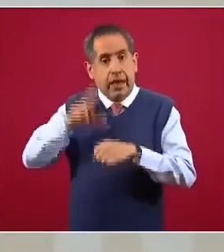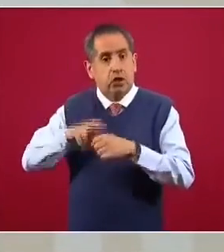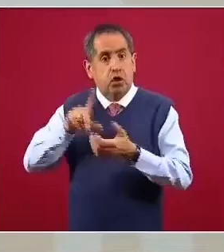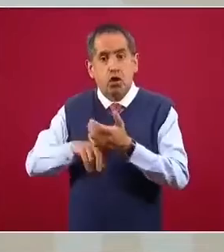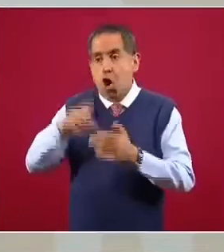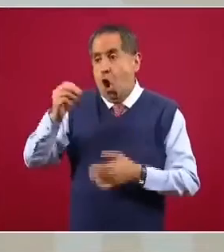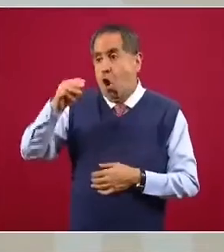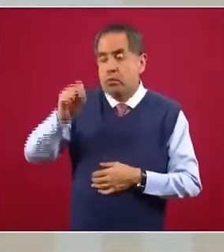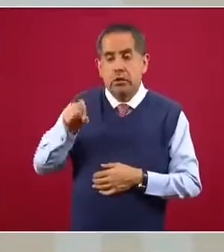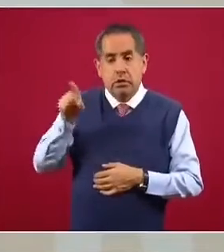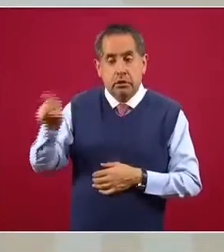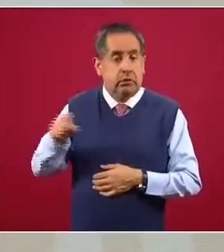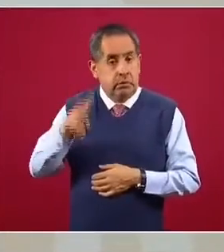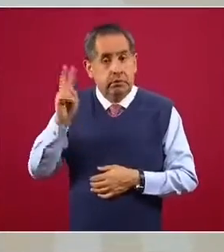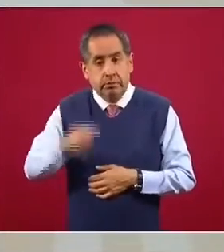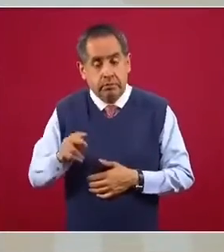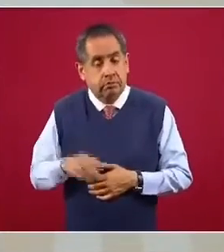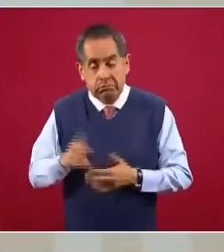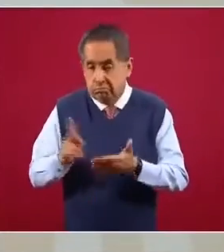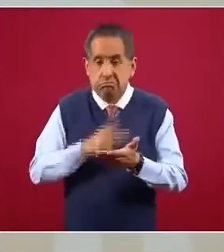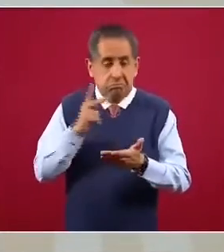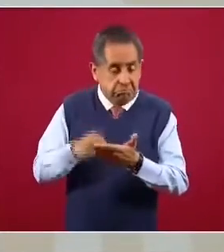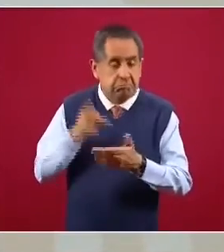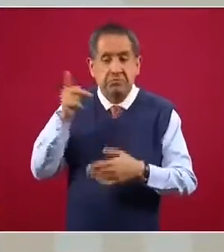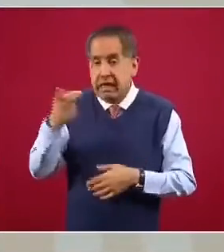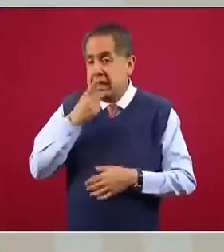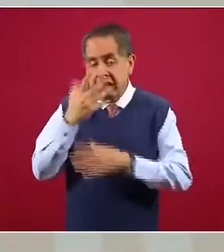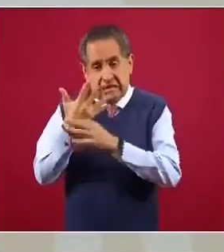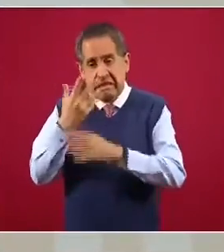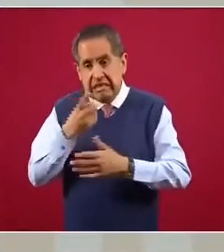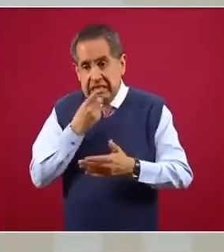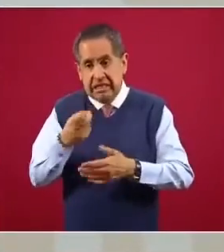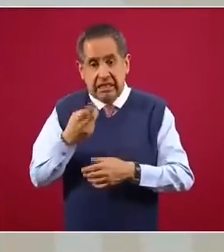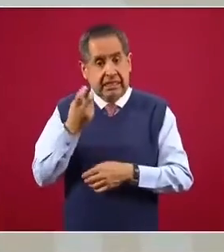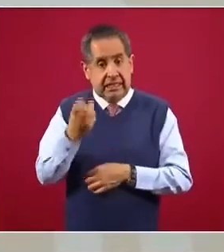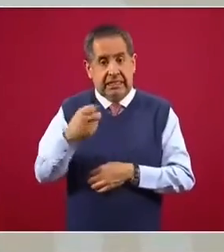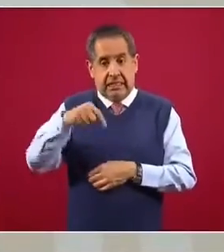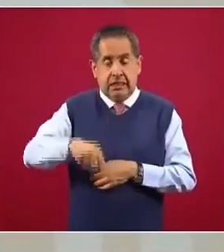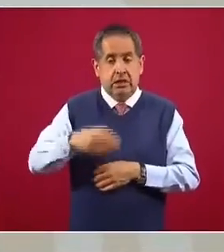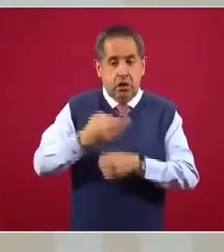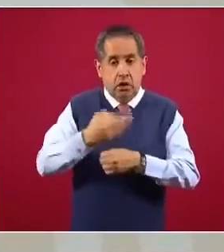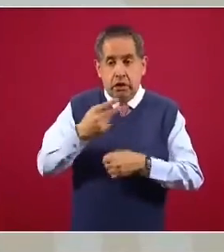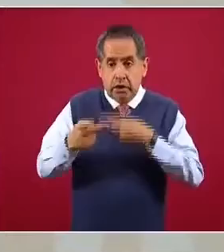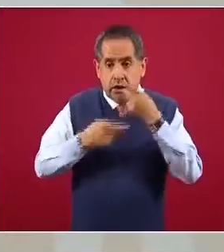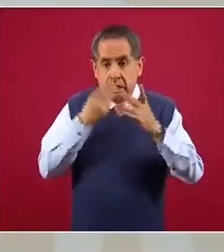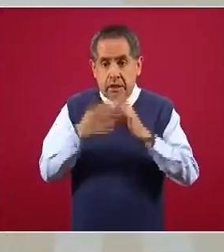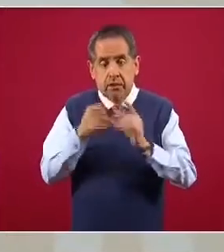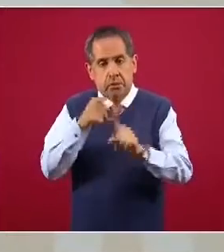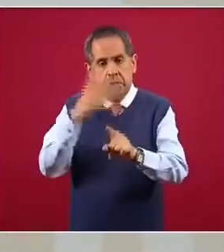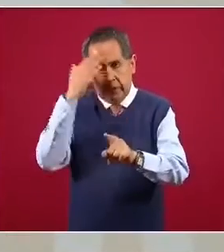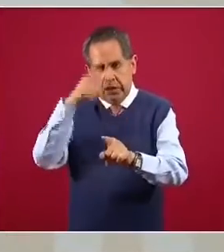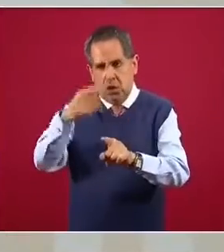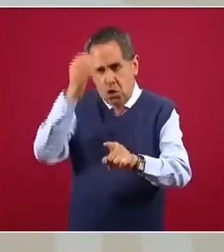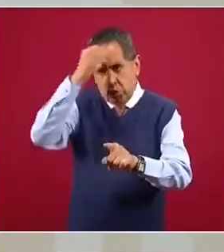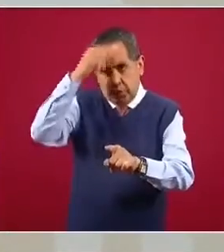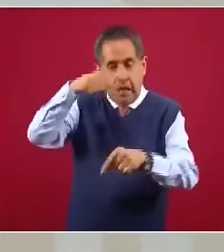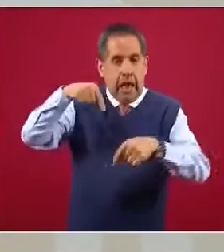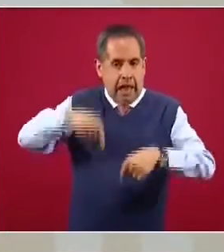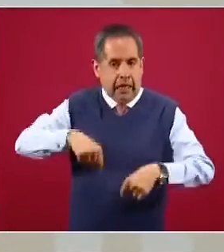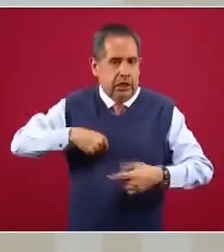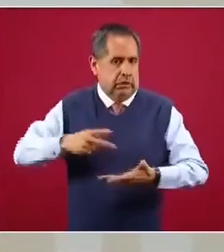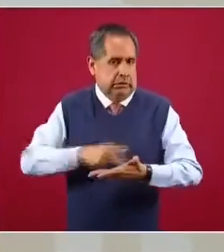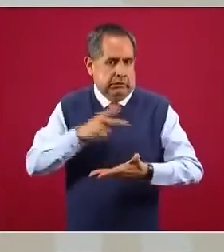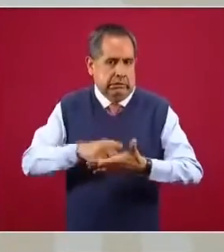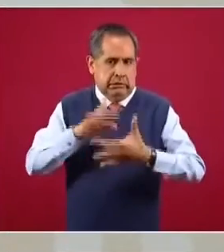OMS, efectivamente él ha mencionado una y otra vez, y es precisamente lo que estoy mencionando ahora, por eso sé que conoce mi opinión, porque aquí mismo